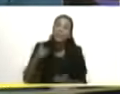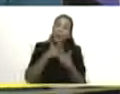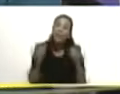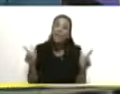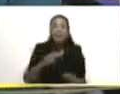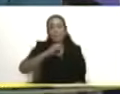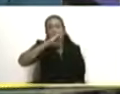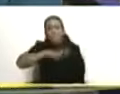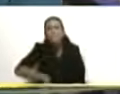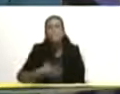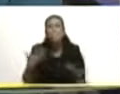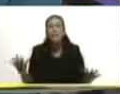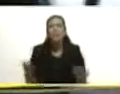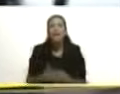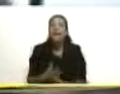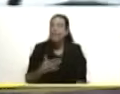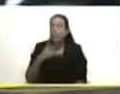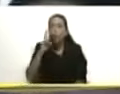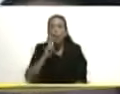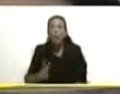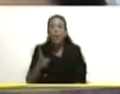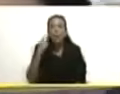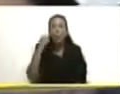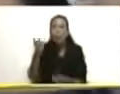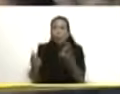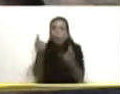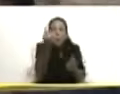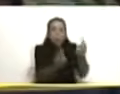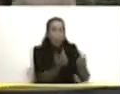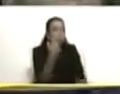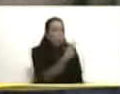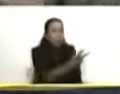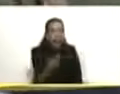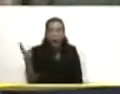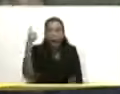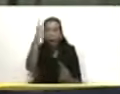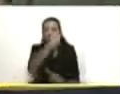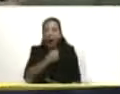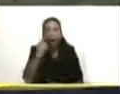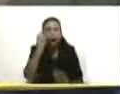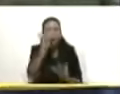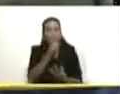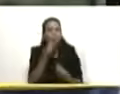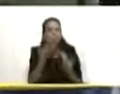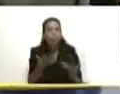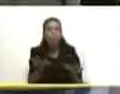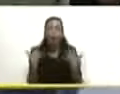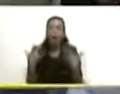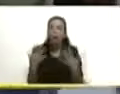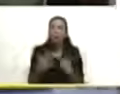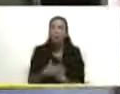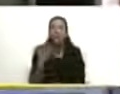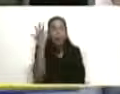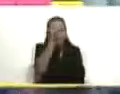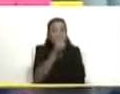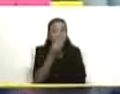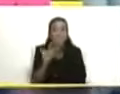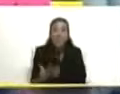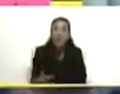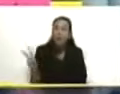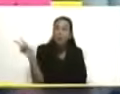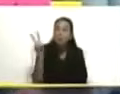es bella y que, bueno, lo estamos viendo hoy con la juventud aquí presente, presidente. Bella, bella